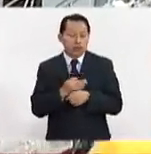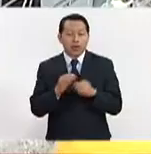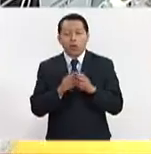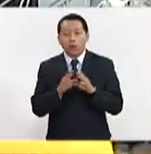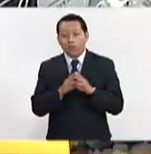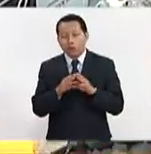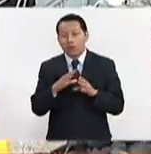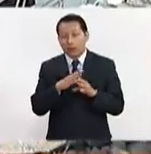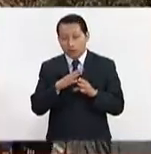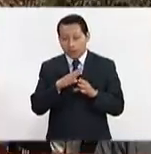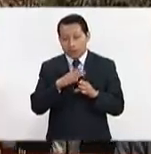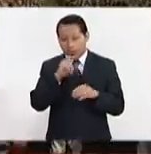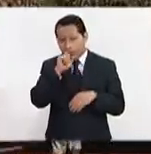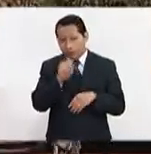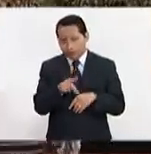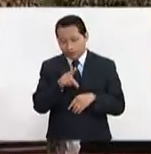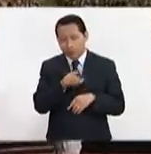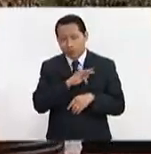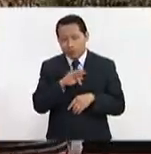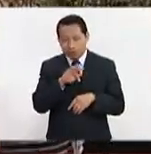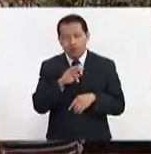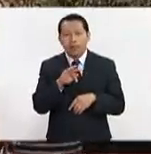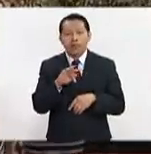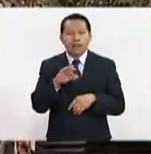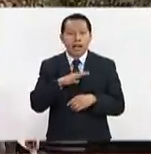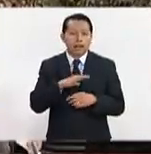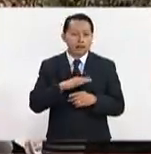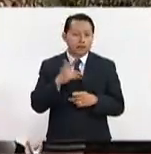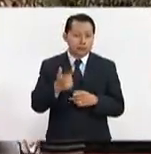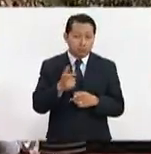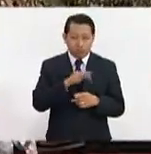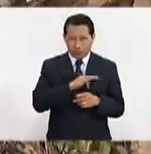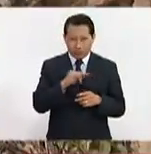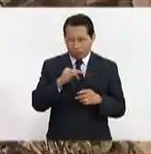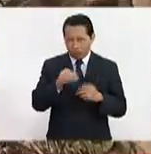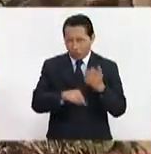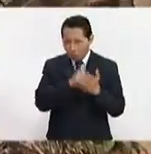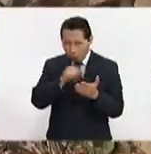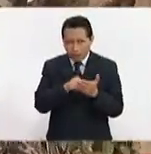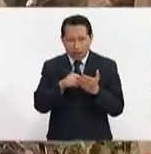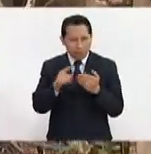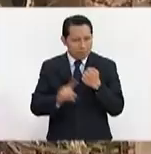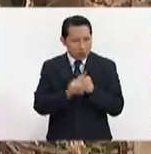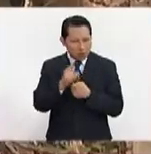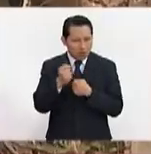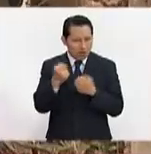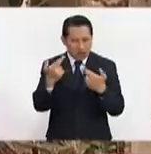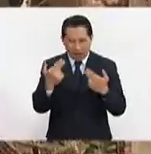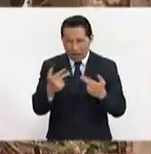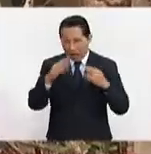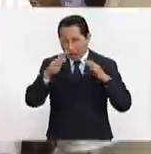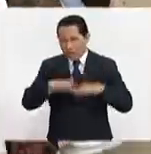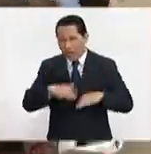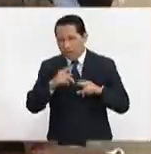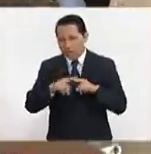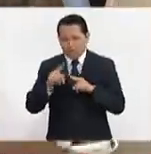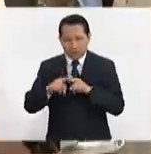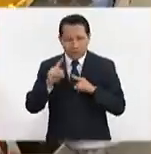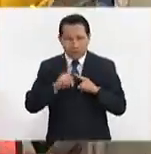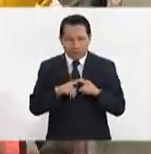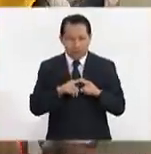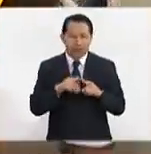que se acaba de anunciar, va a ayudar a la reactivación económica donde fue la afectación general sin afectar las condiciones macro del